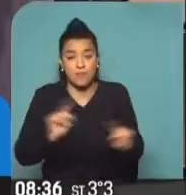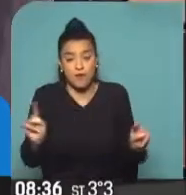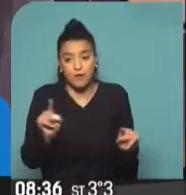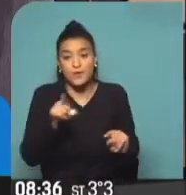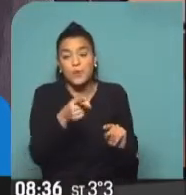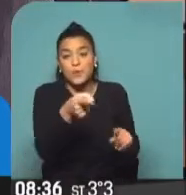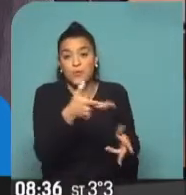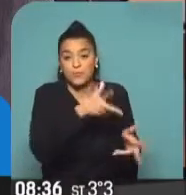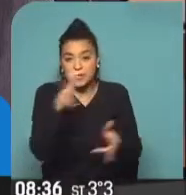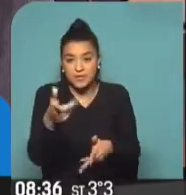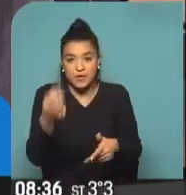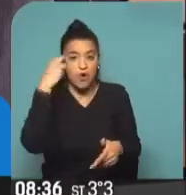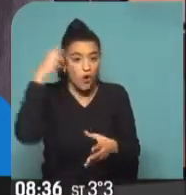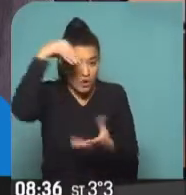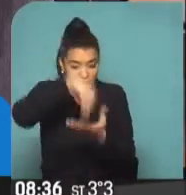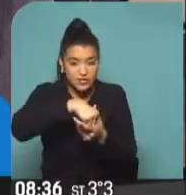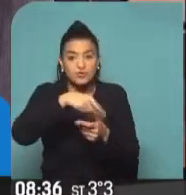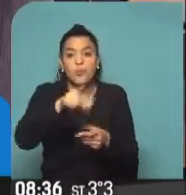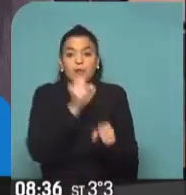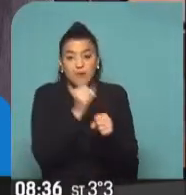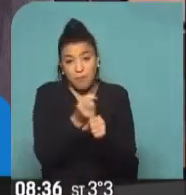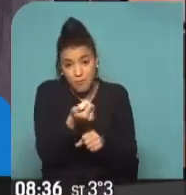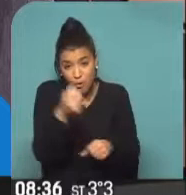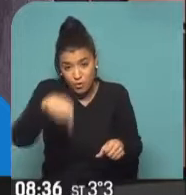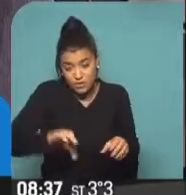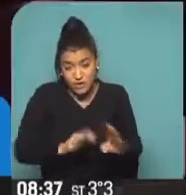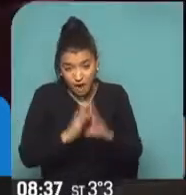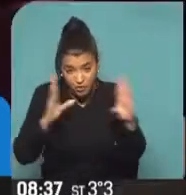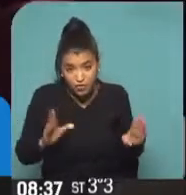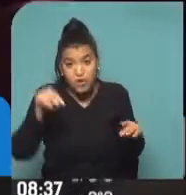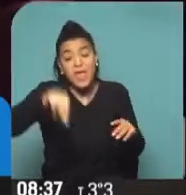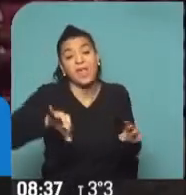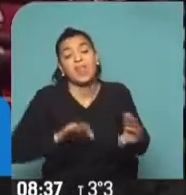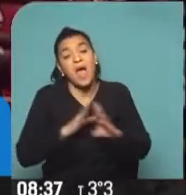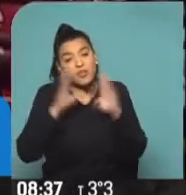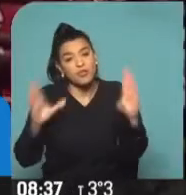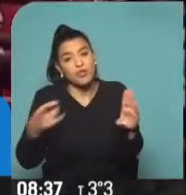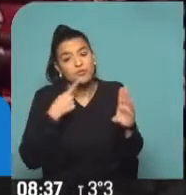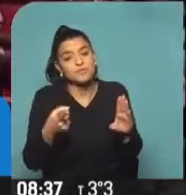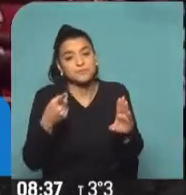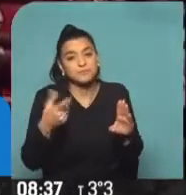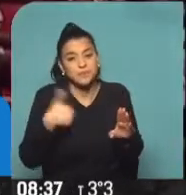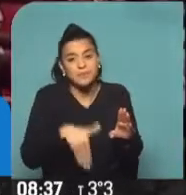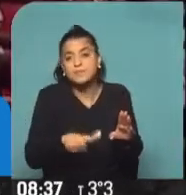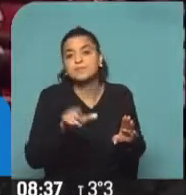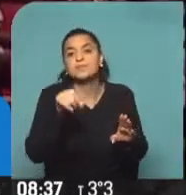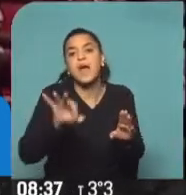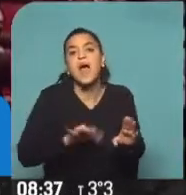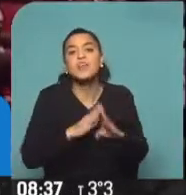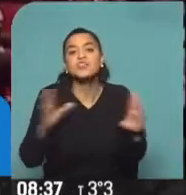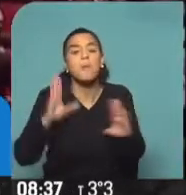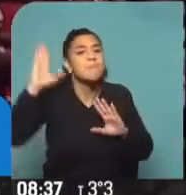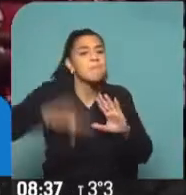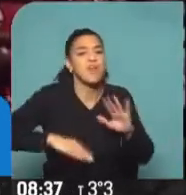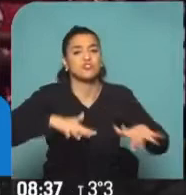manifestás, estamos ante un Congreso que va a trabajar muy poco este año entonces. Bueno, este año va camino a convertirse en el año de